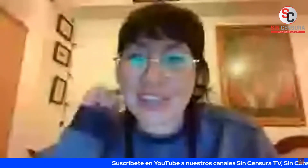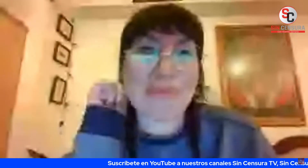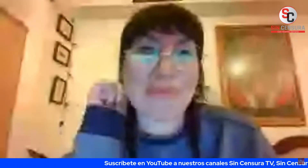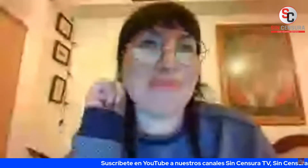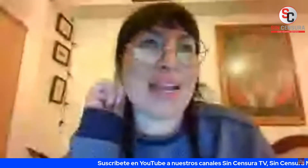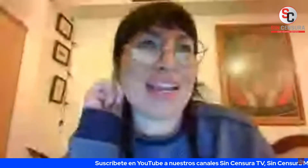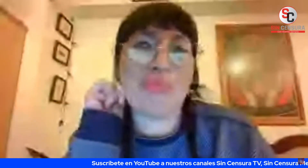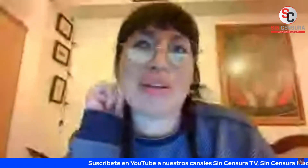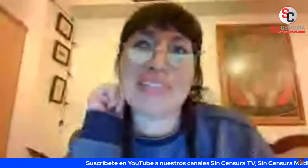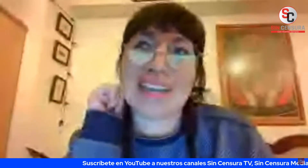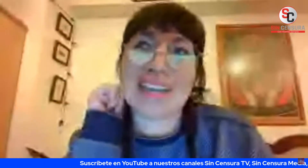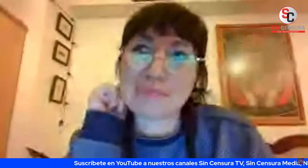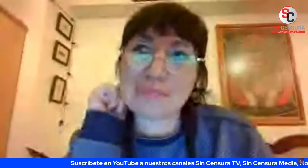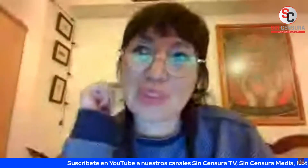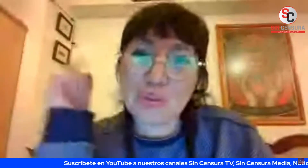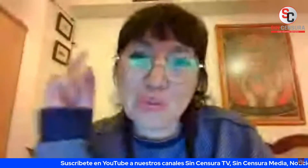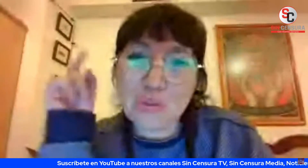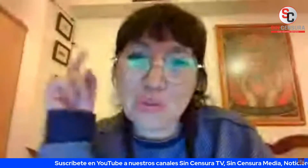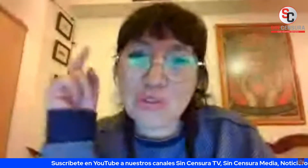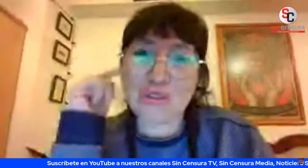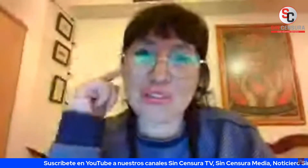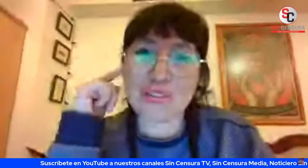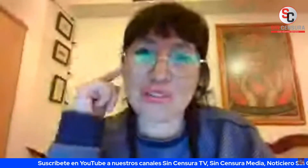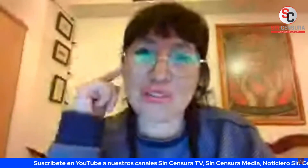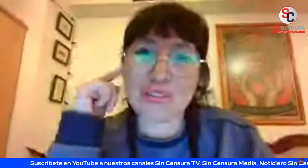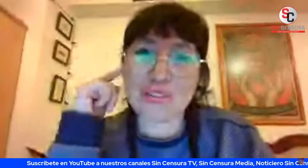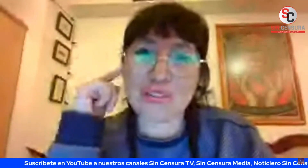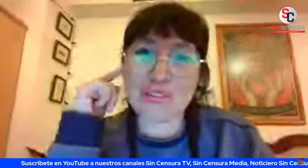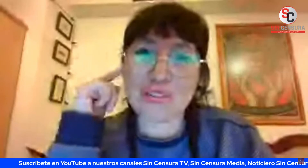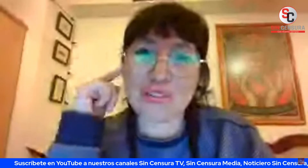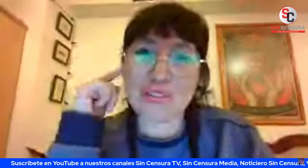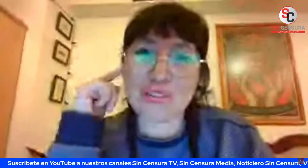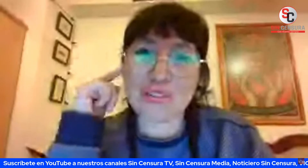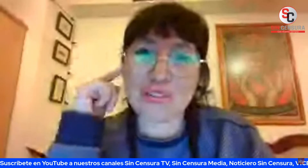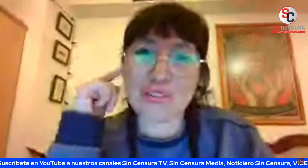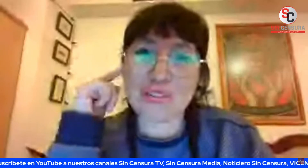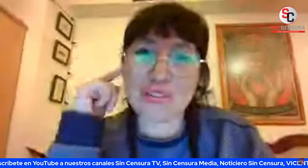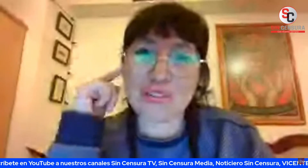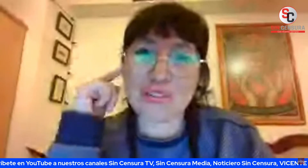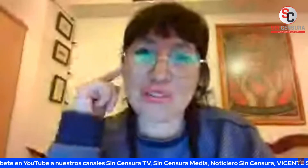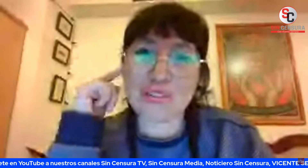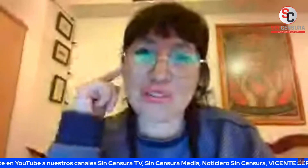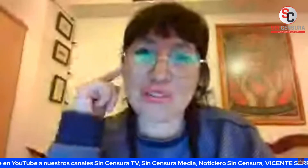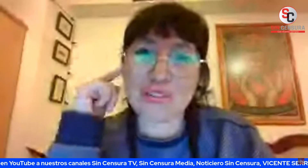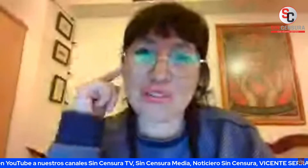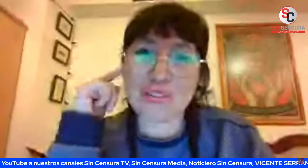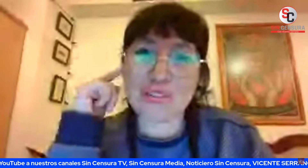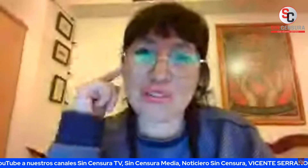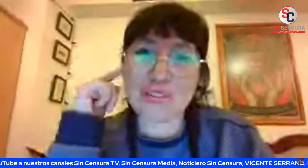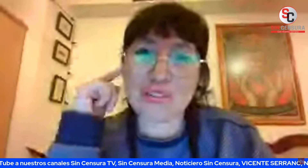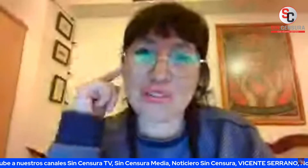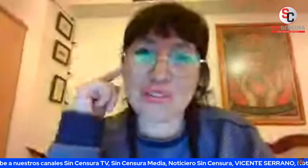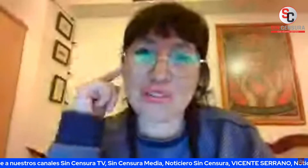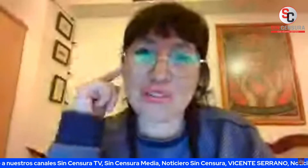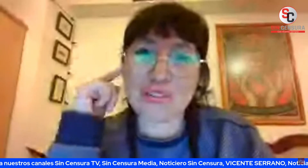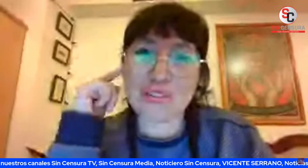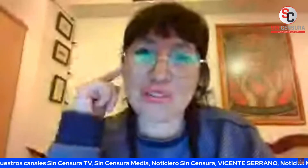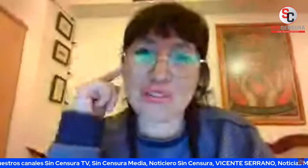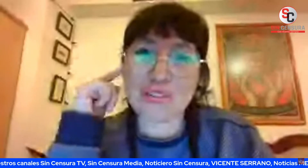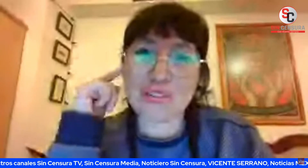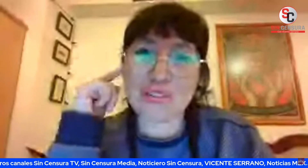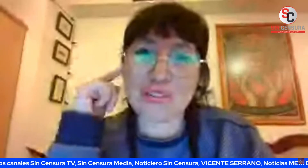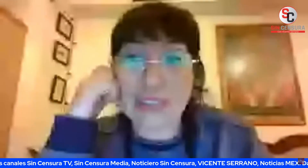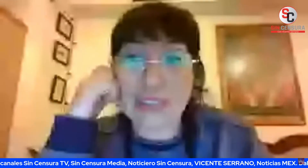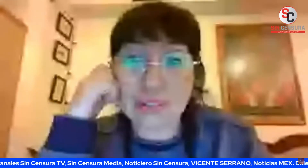un curso sobre las estrategias de la derecha golpista para el curso obligatorio que van a tomar